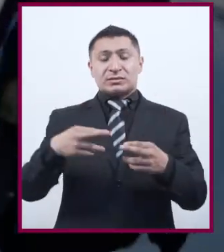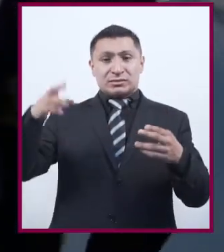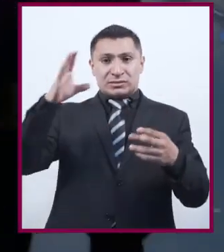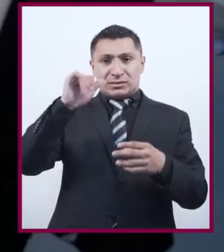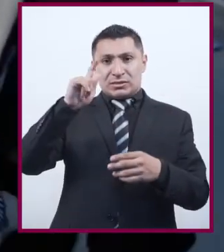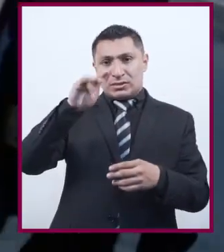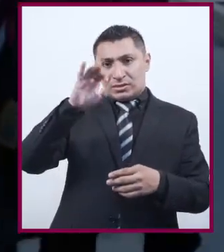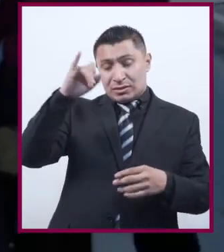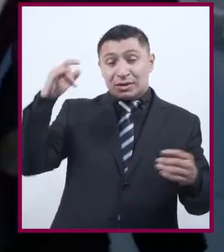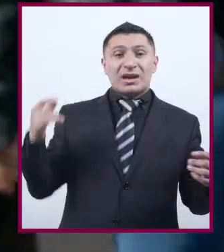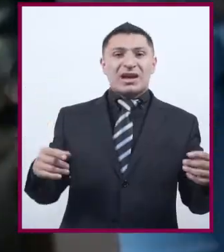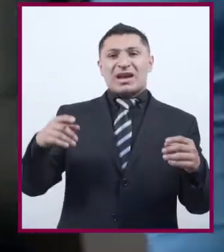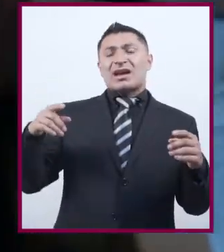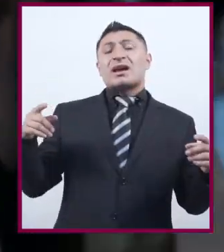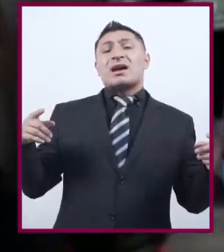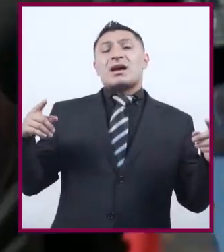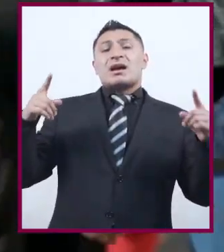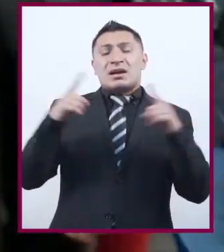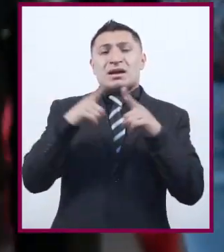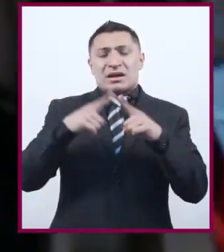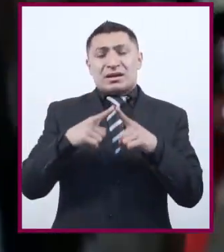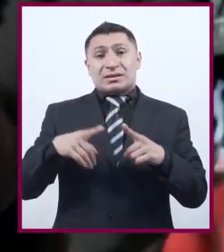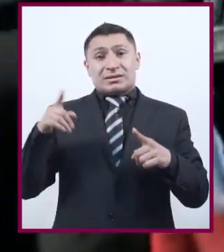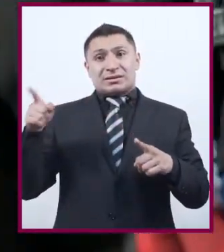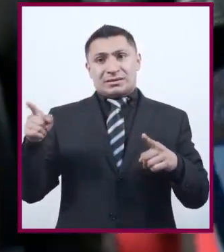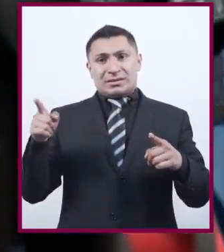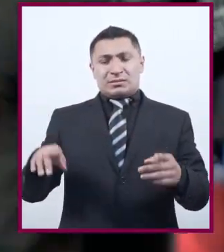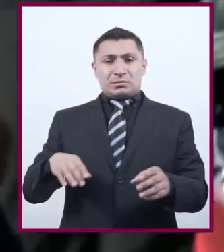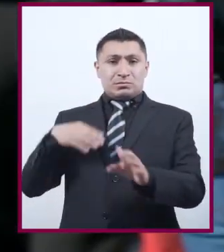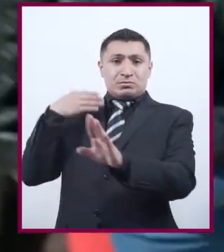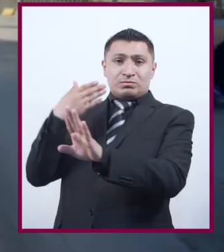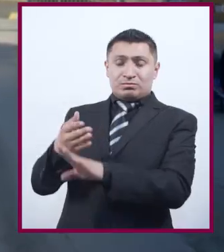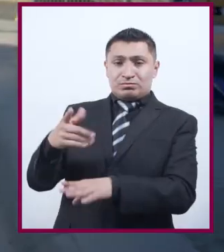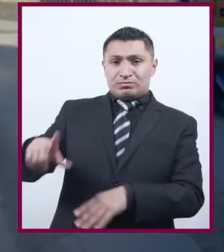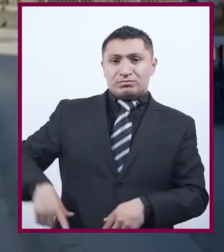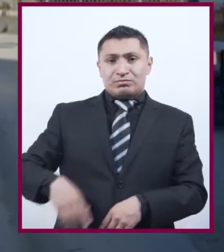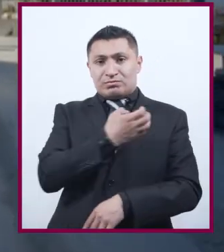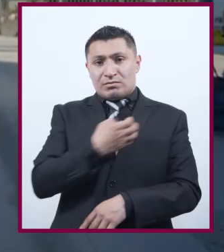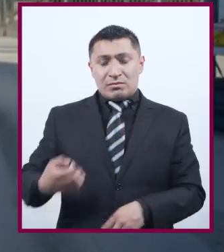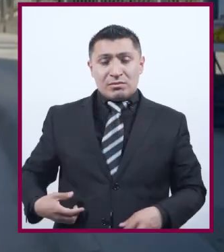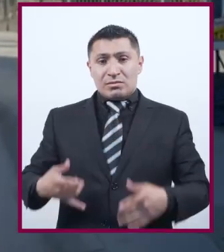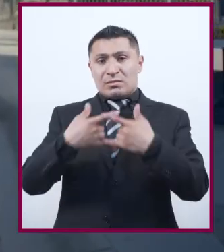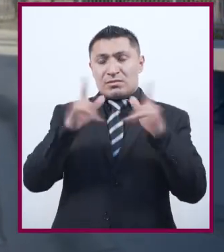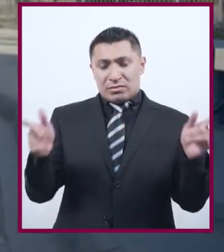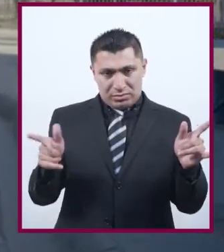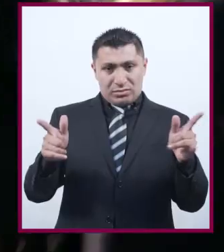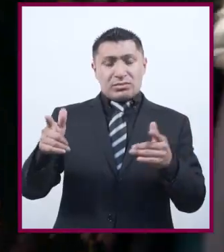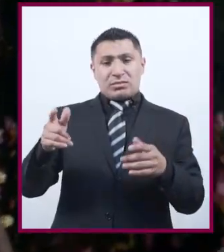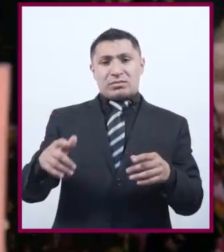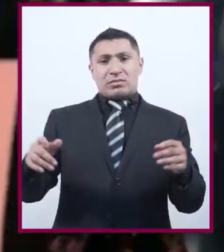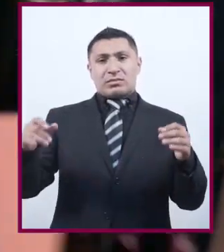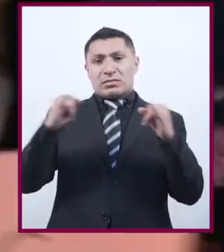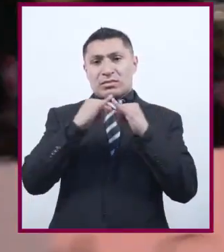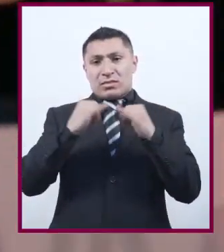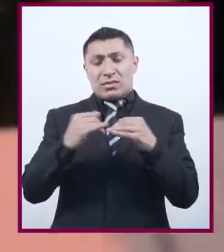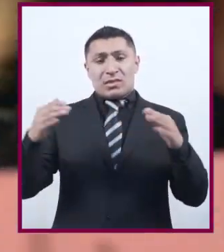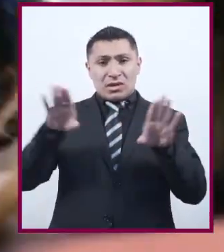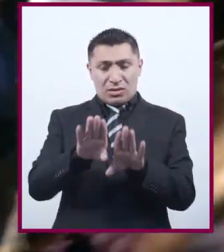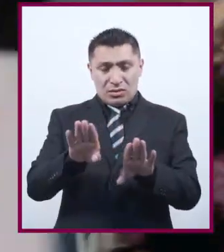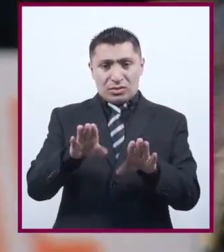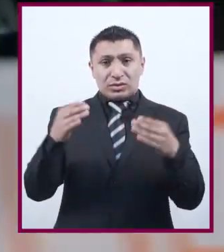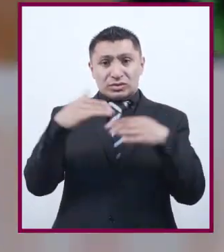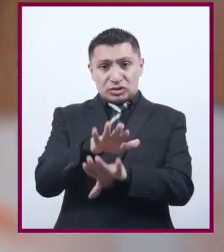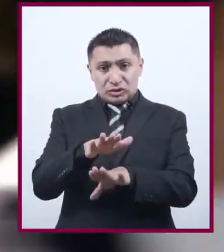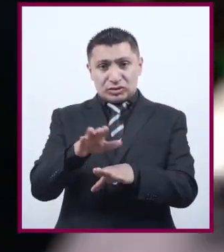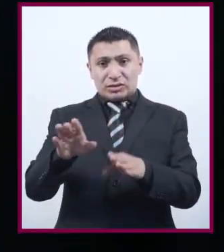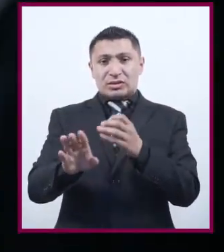la Iglesia presionó al gobierno estatal y este abrió una agencia especializada en delitos sexuales, cosa que no